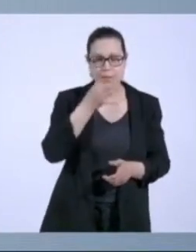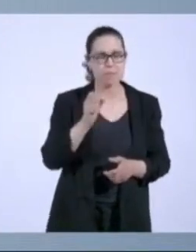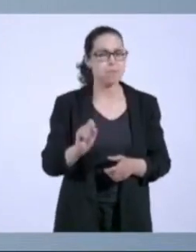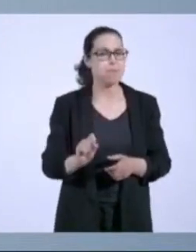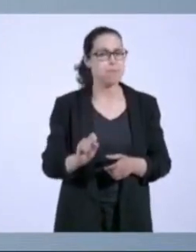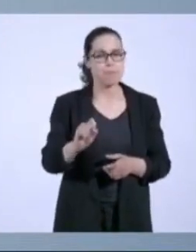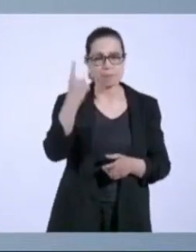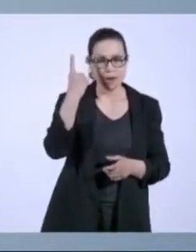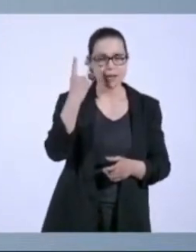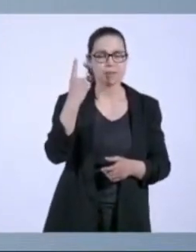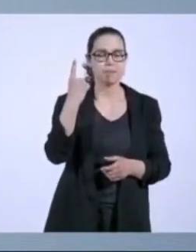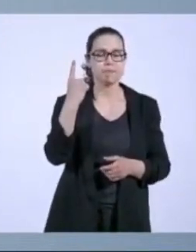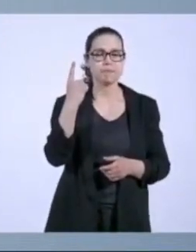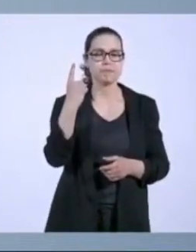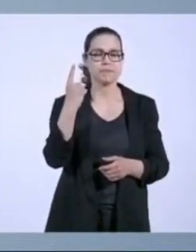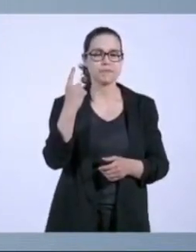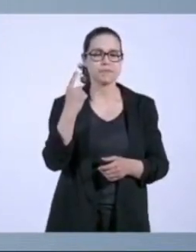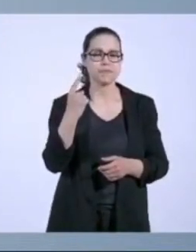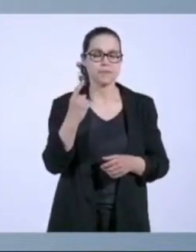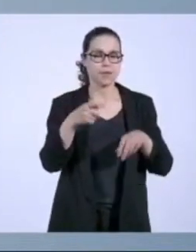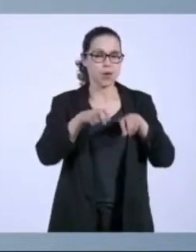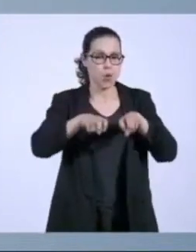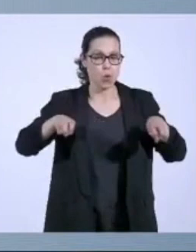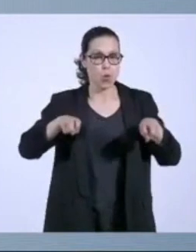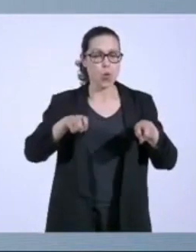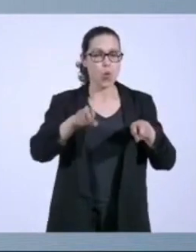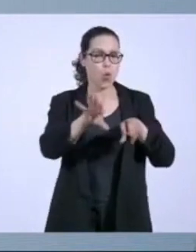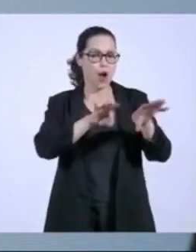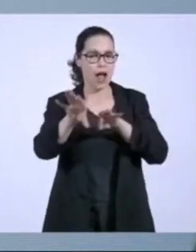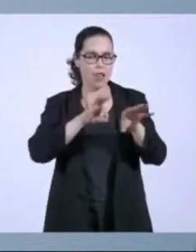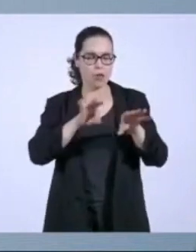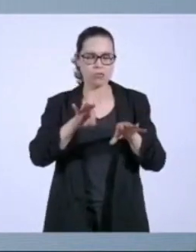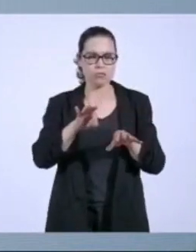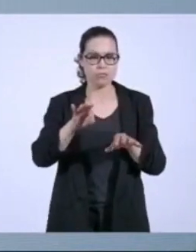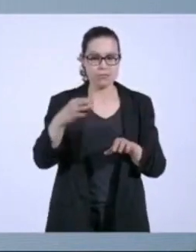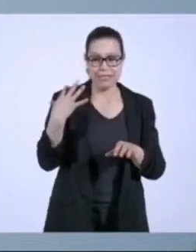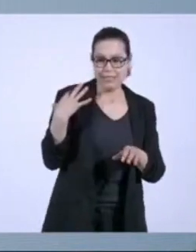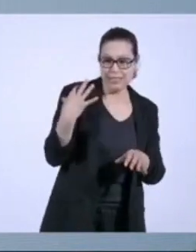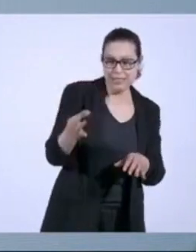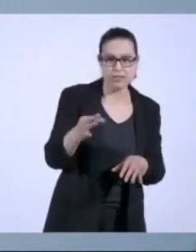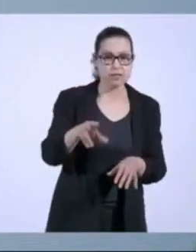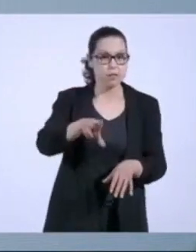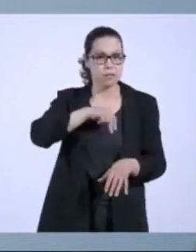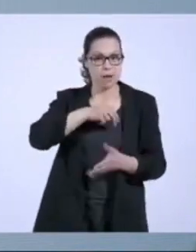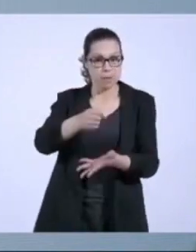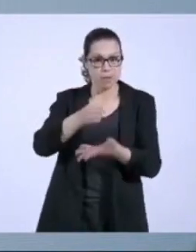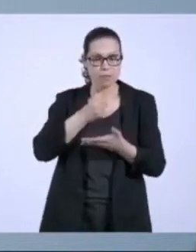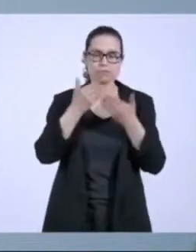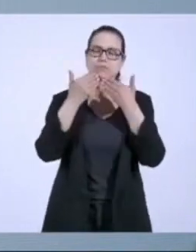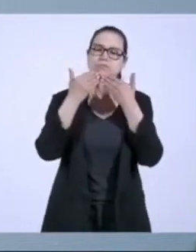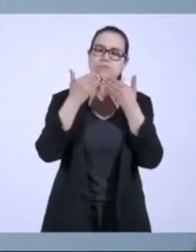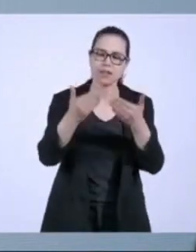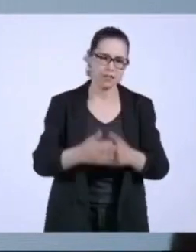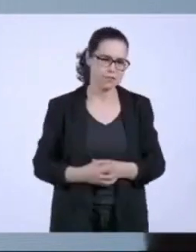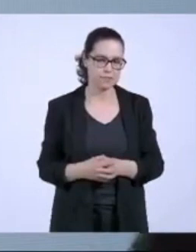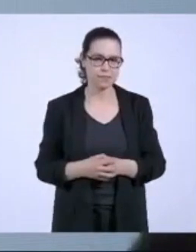quero expresar aos membros do xurado o meu máis fondo agradecemento polo seu fallo. E a todos